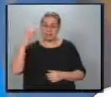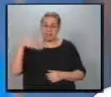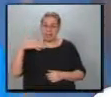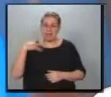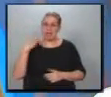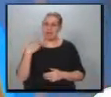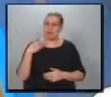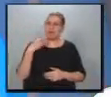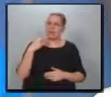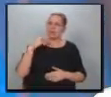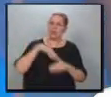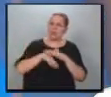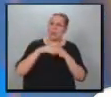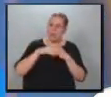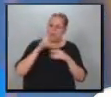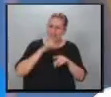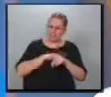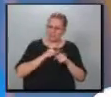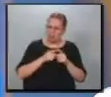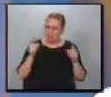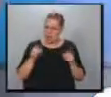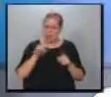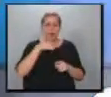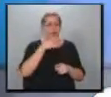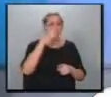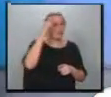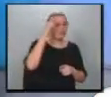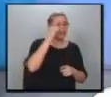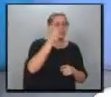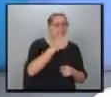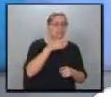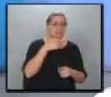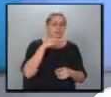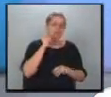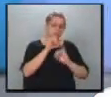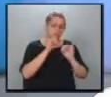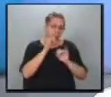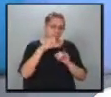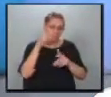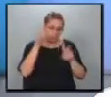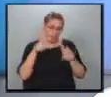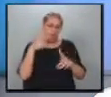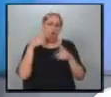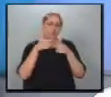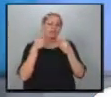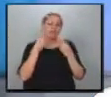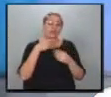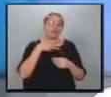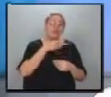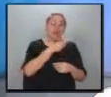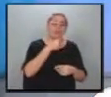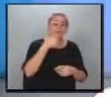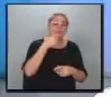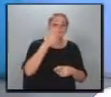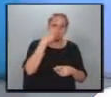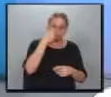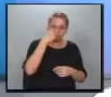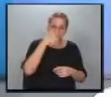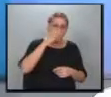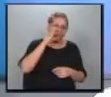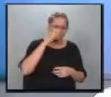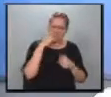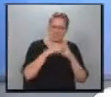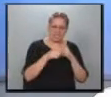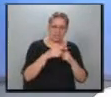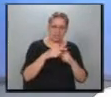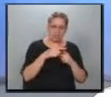más tiempo. El de 90 pesos, para orientación de la gente, porque este es el objetivo, ¿no? Cuando lo compras lo tenés que tomar. O cuanto